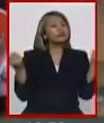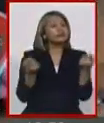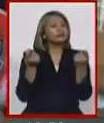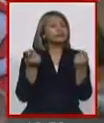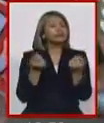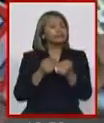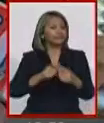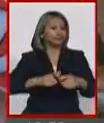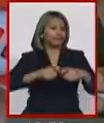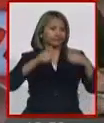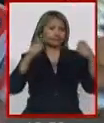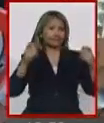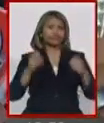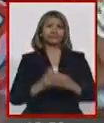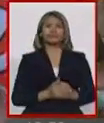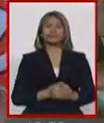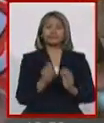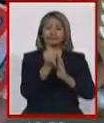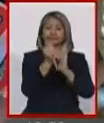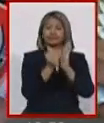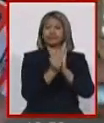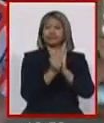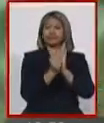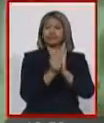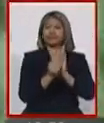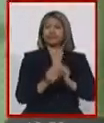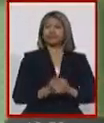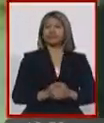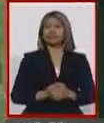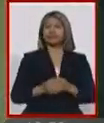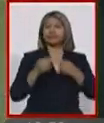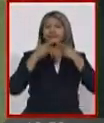grande fue ser un abogado exitoso.